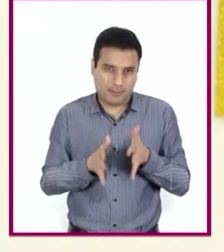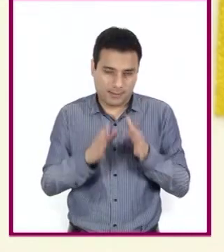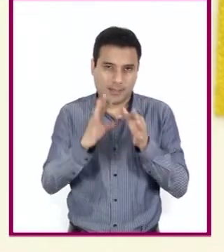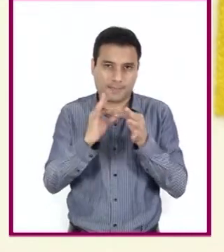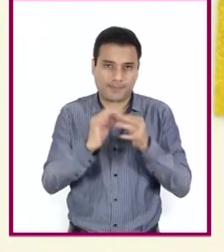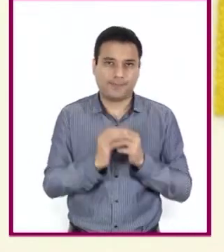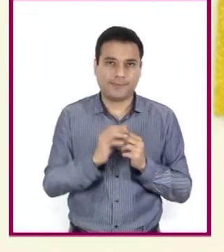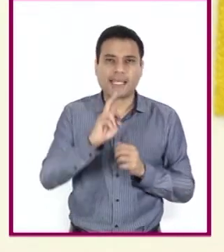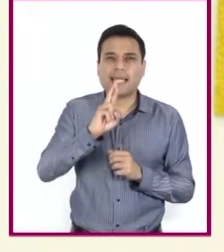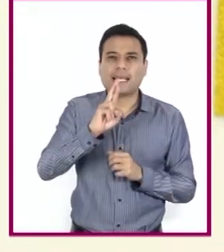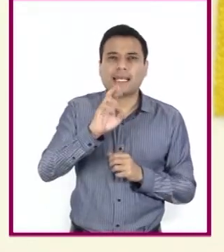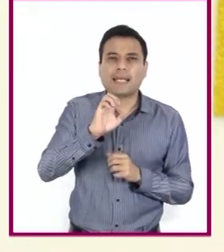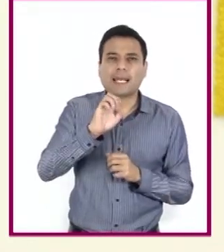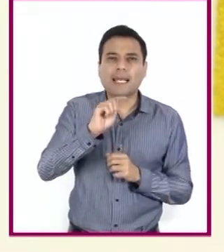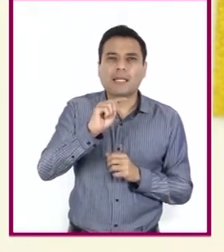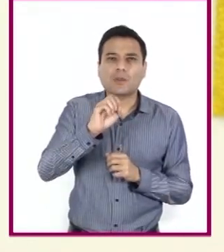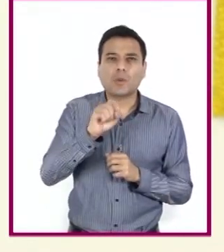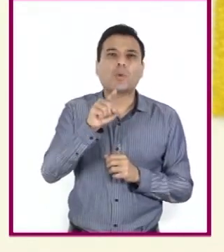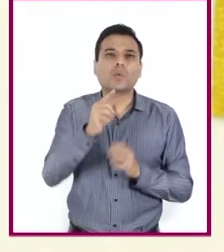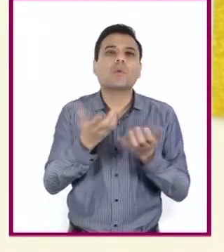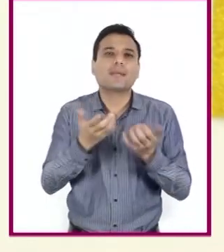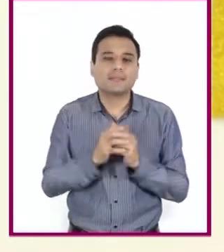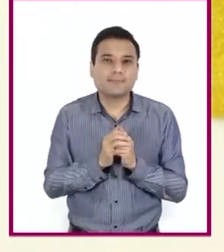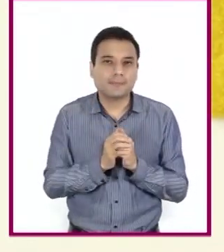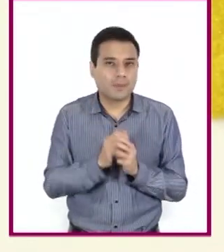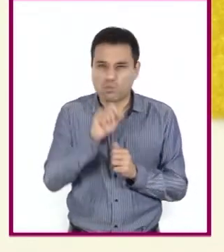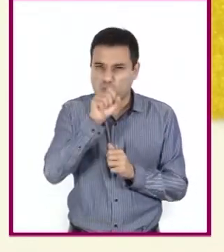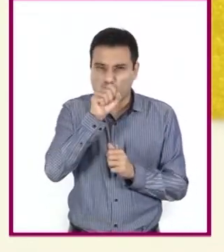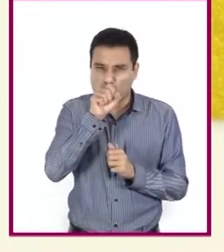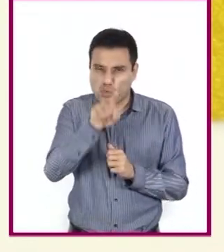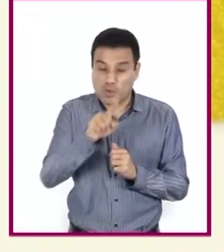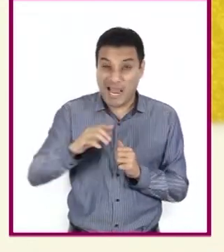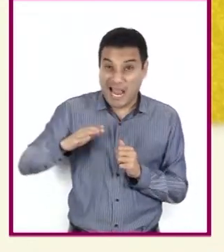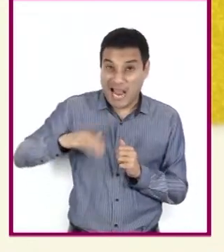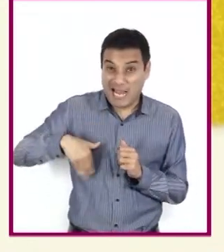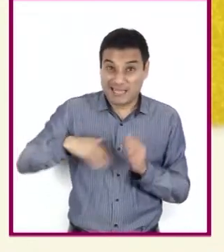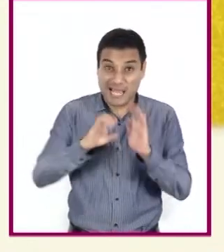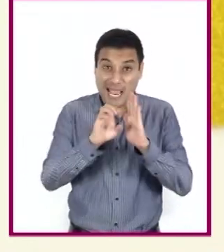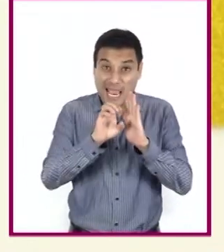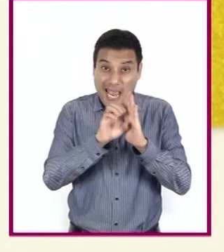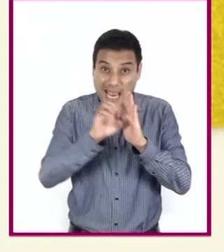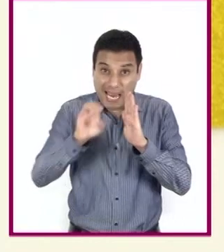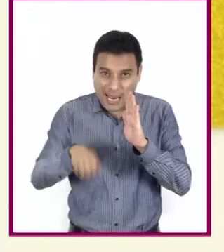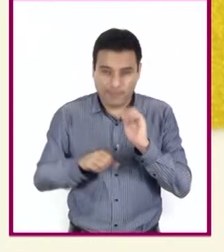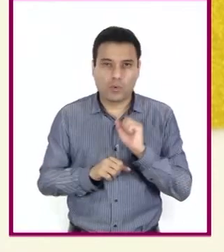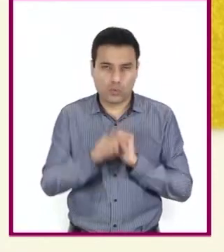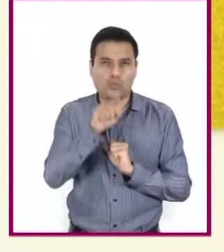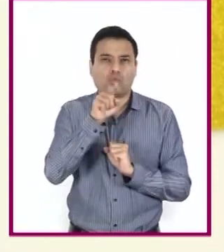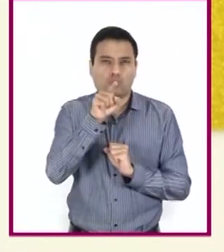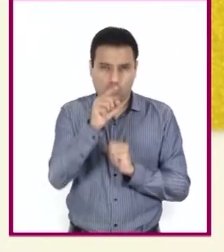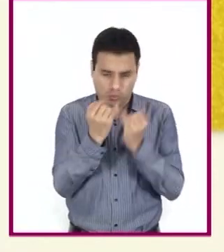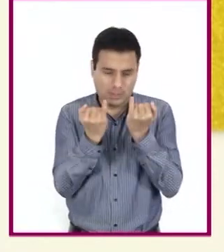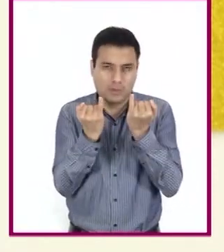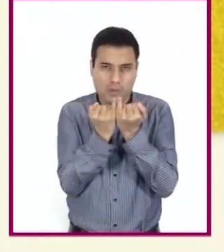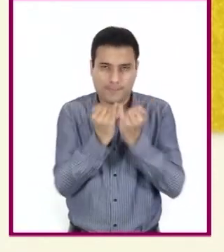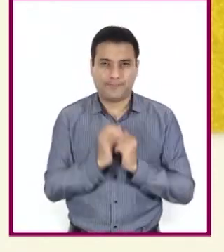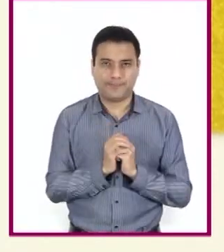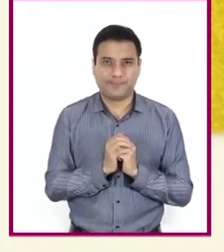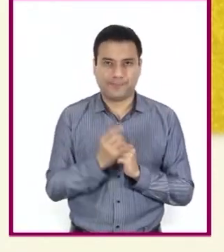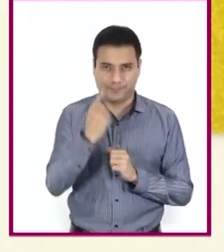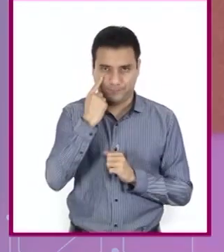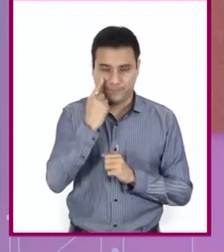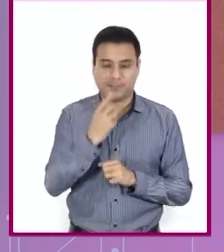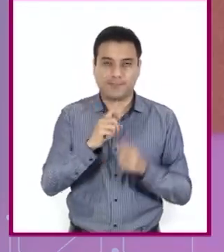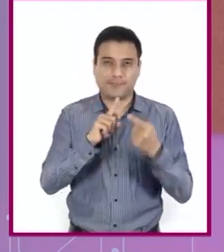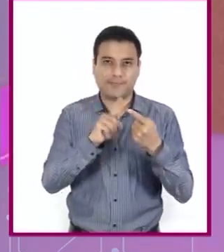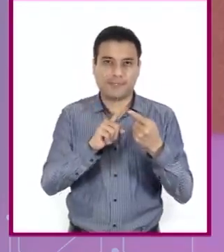reto del día de hoy es que en casa realicen los mismos pasos de los ejemplos que les presentamos con un par de compuestos muy sencillos, el agua